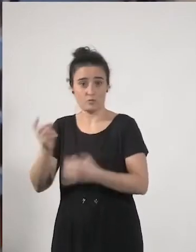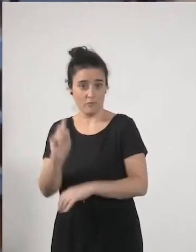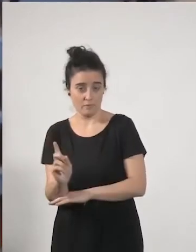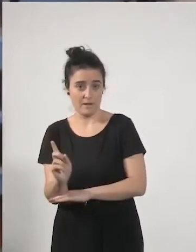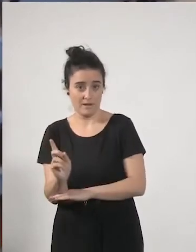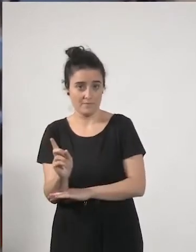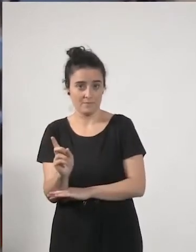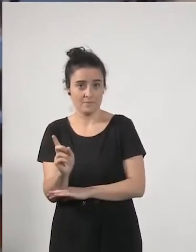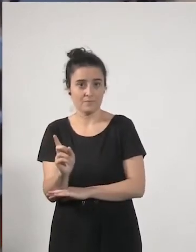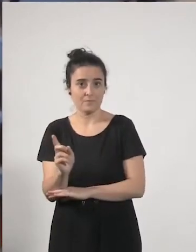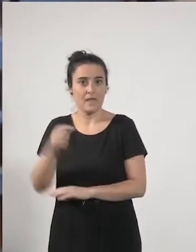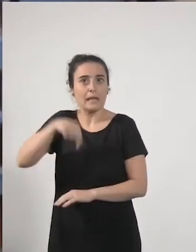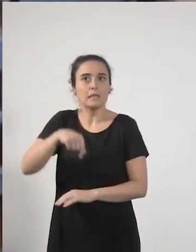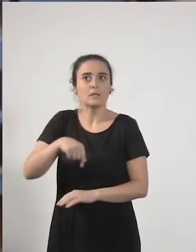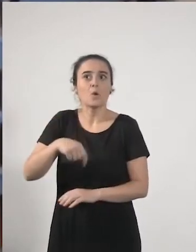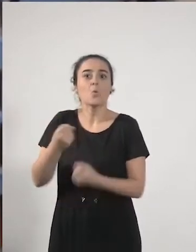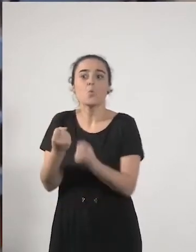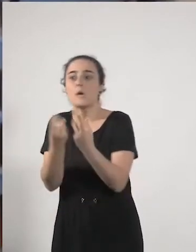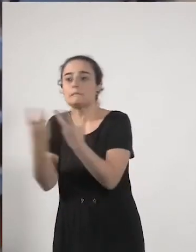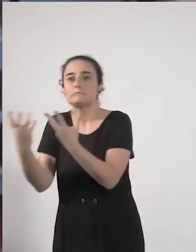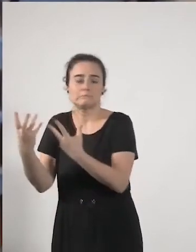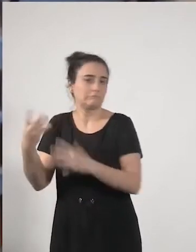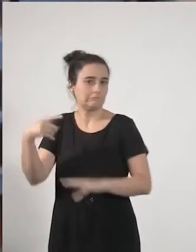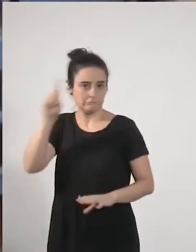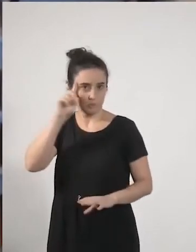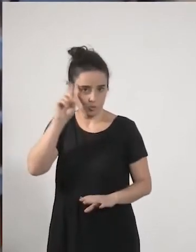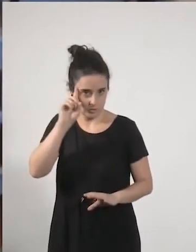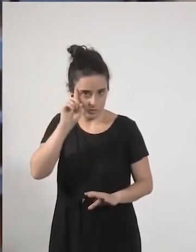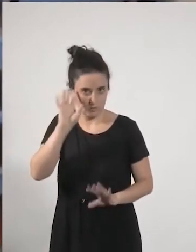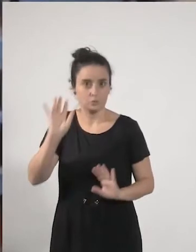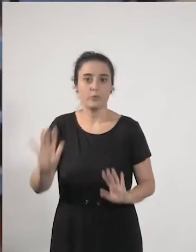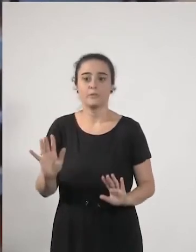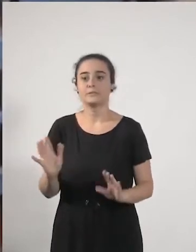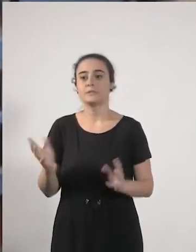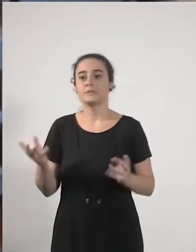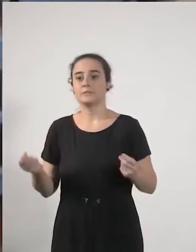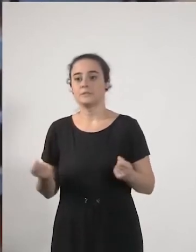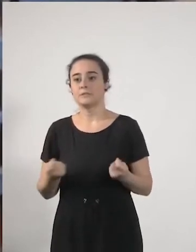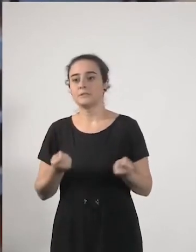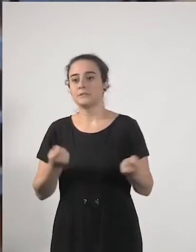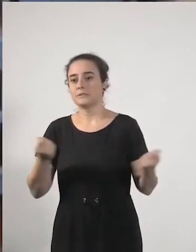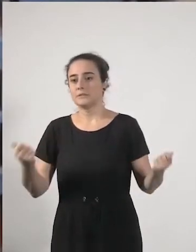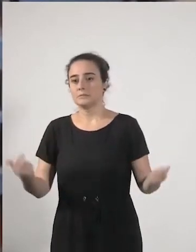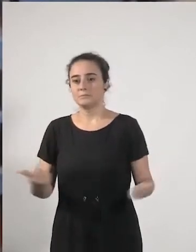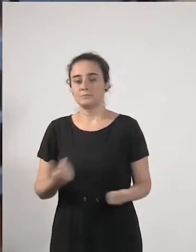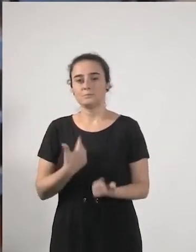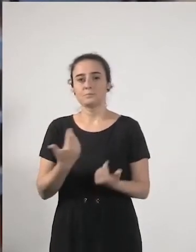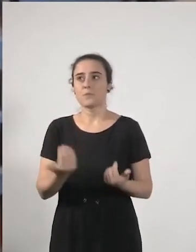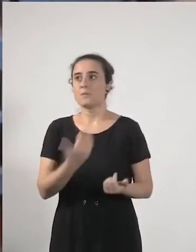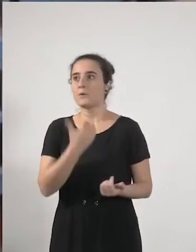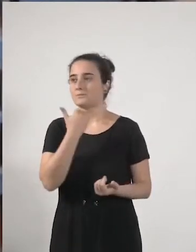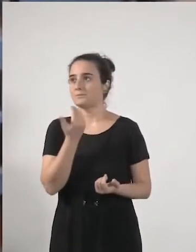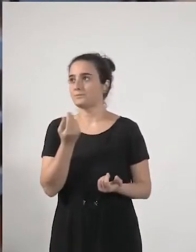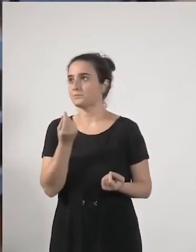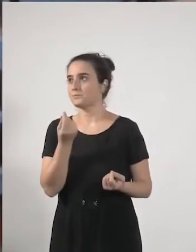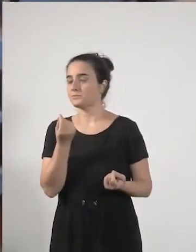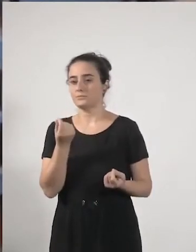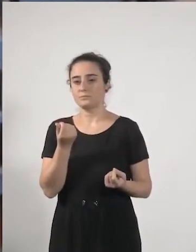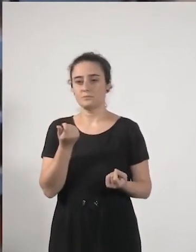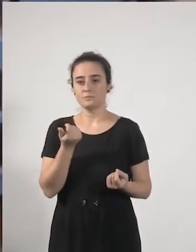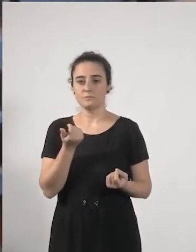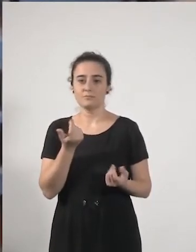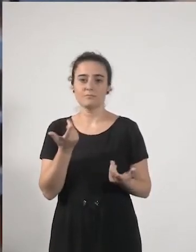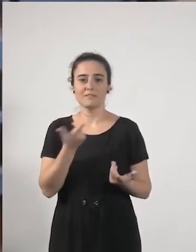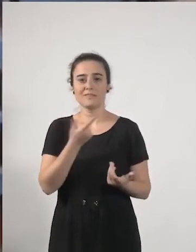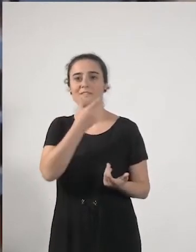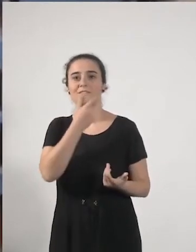cuántas están en la informalidad no lo sé entonces no es algo que sea fácil de